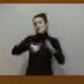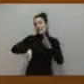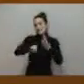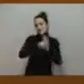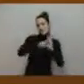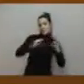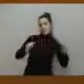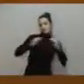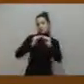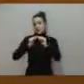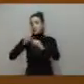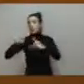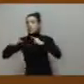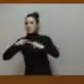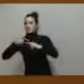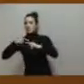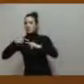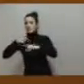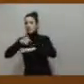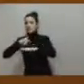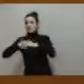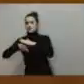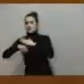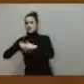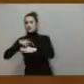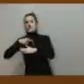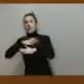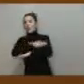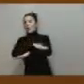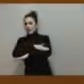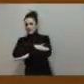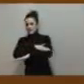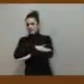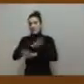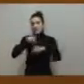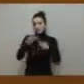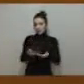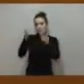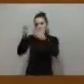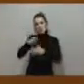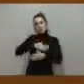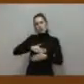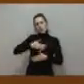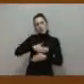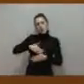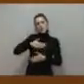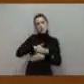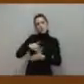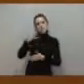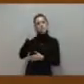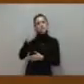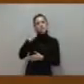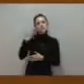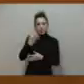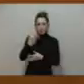ejecutivas, sino que hay que hacer una nueva forma de hacer política en la que se tienen que ir acostumbrando y bajar esa prepotencia de la vieja